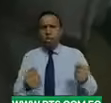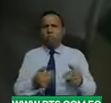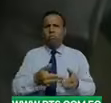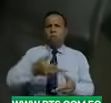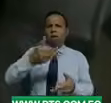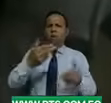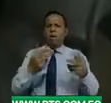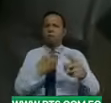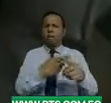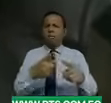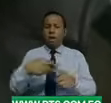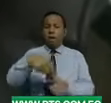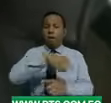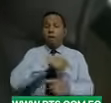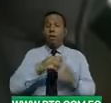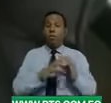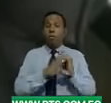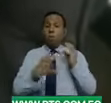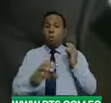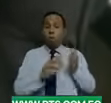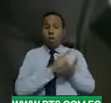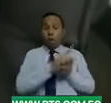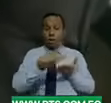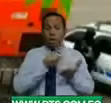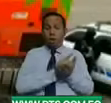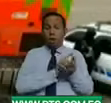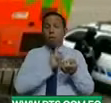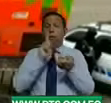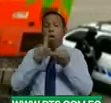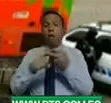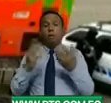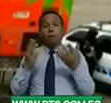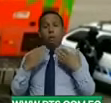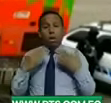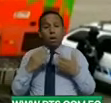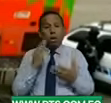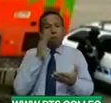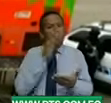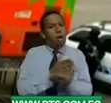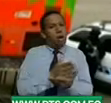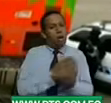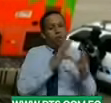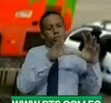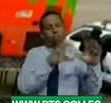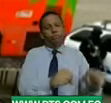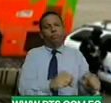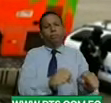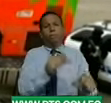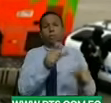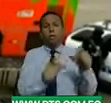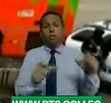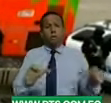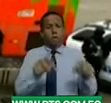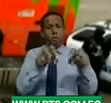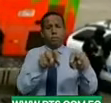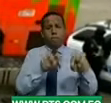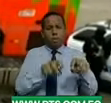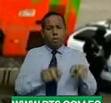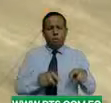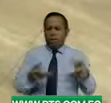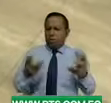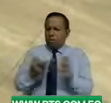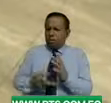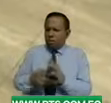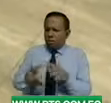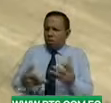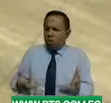bus que cubría la ruta Lago Agrio Guayaquil no podía seguir su camino. Los pasajeros, que no tenían nada que ver con el ilícito, tuvieron